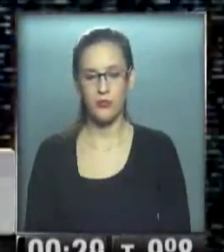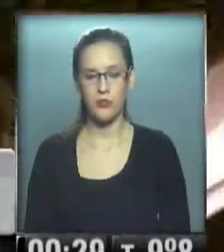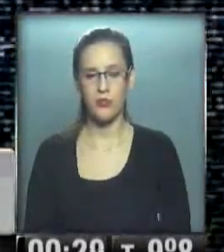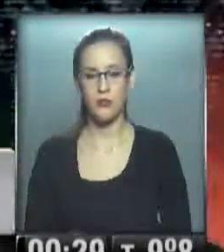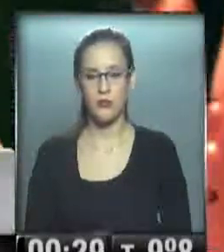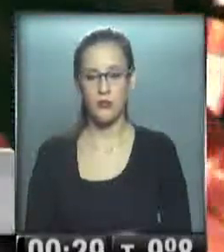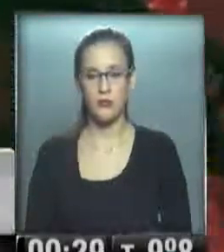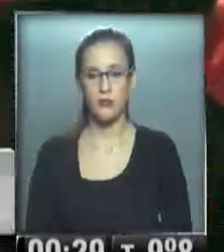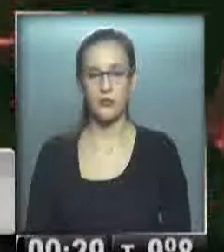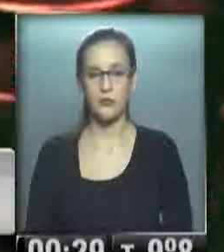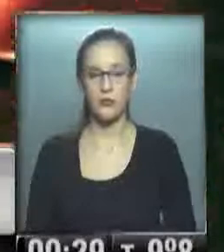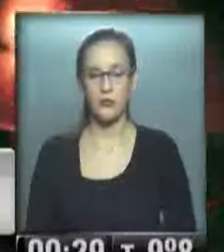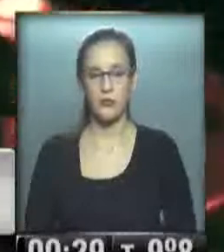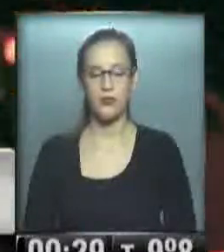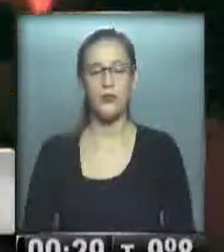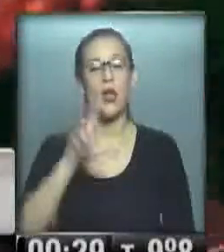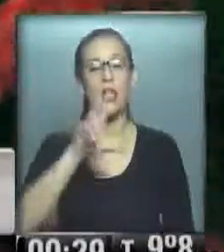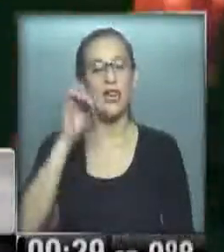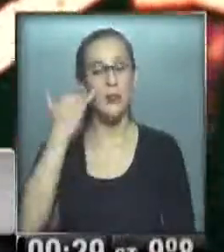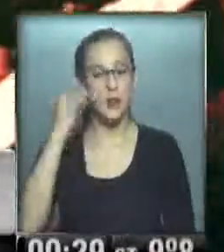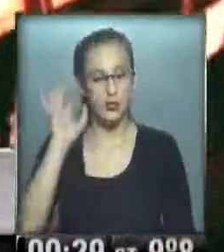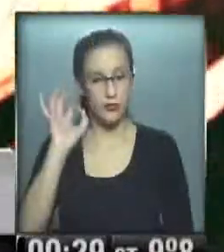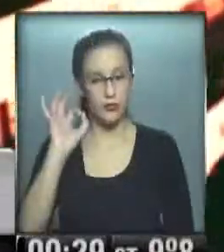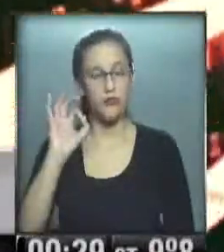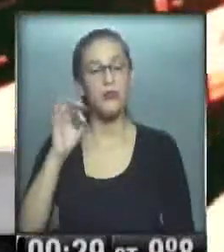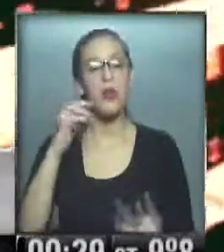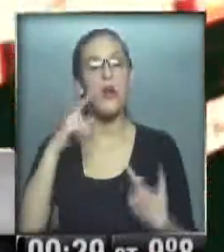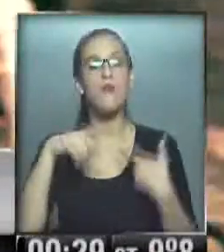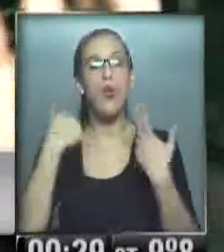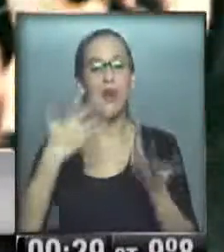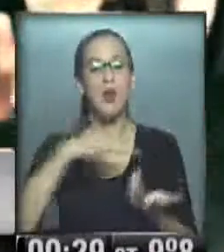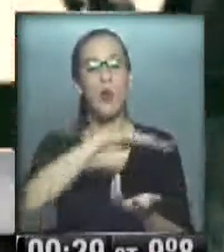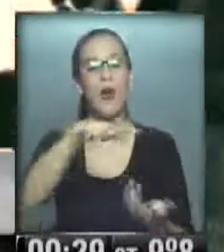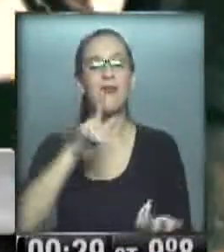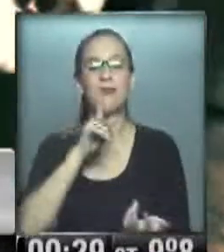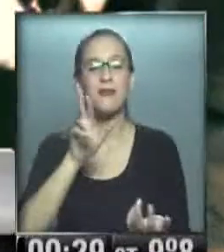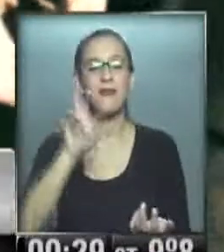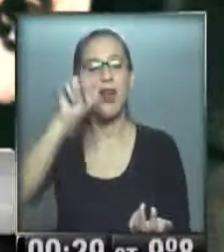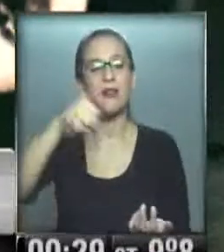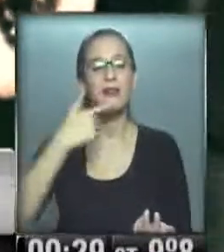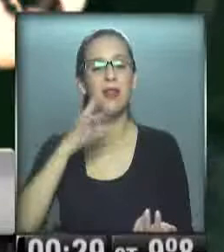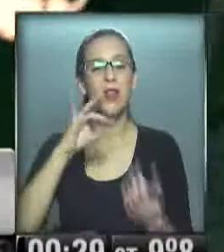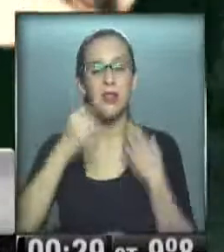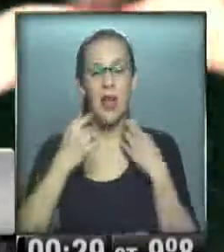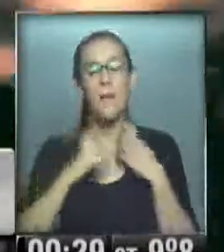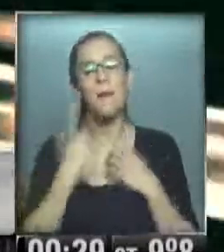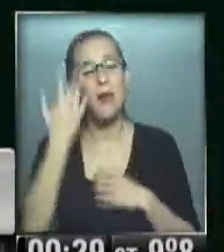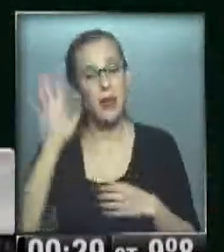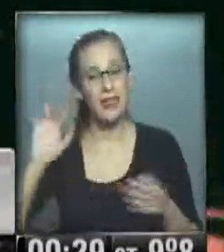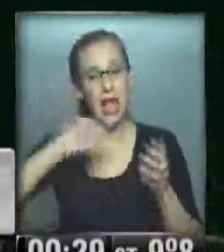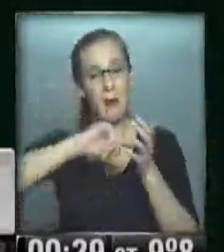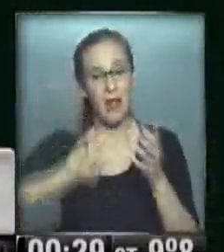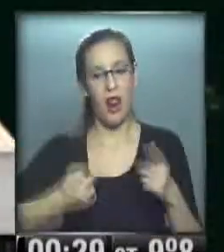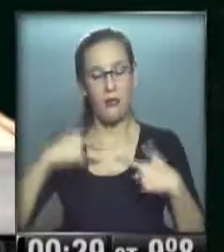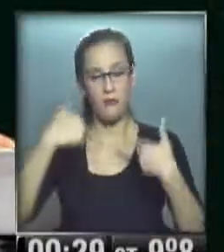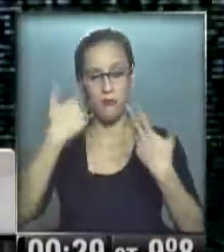el 30 de mayo vamos a hacer un adelanto del disco en la trastienda va a ser la primera vez que tocamos las canciones de capital federal y el primer juego que